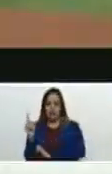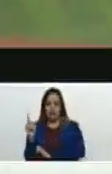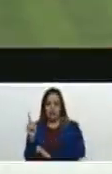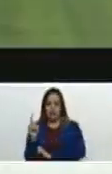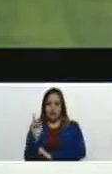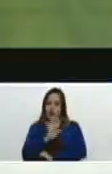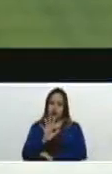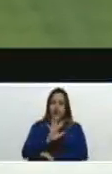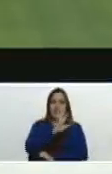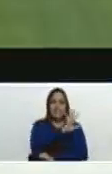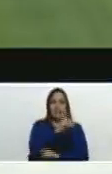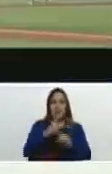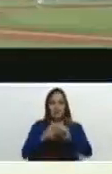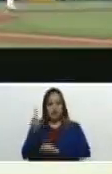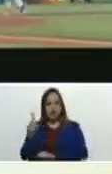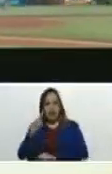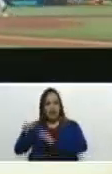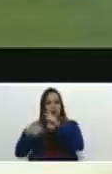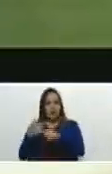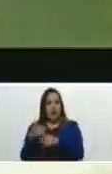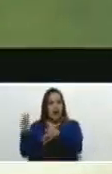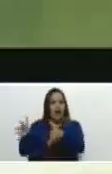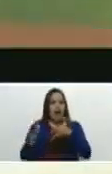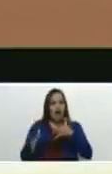5-1. Le agarramos a Puerto Rico